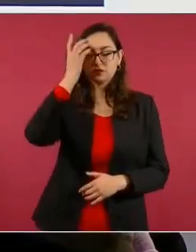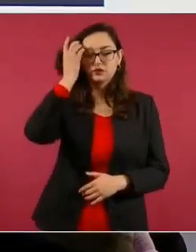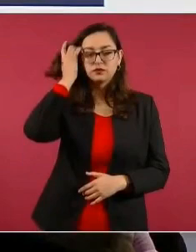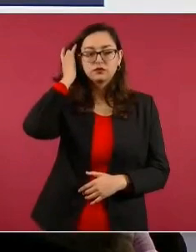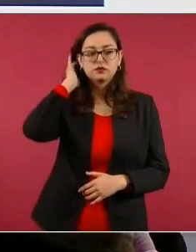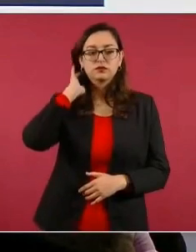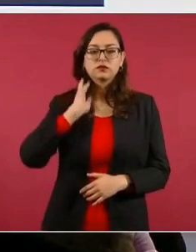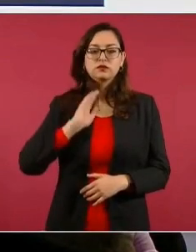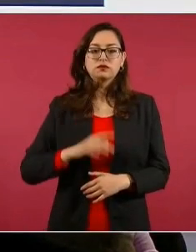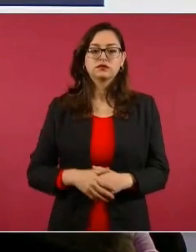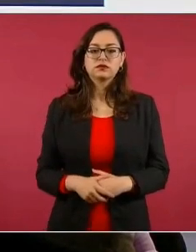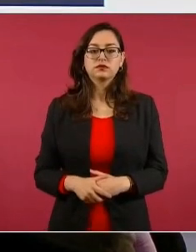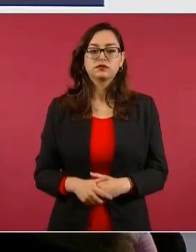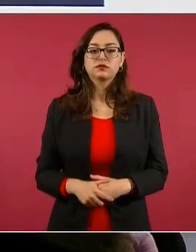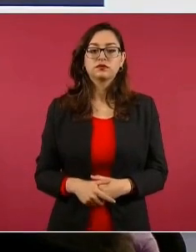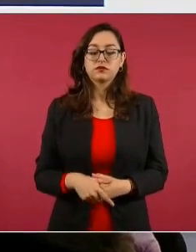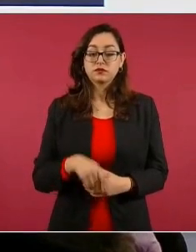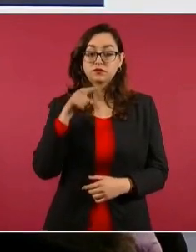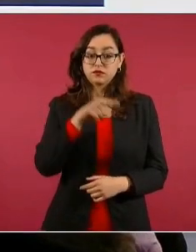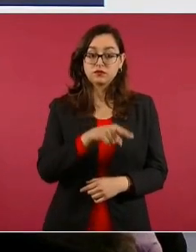De estos 10, aquí hay 5